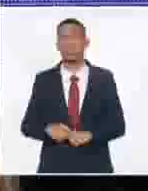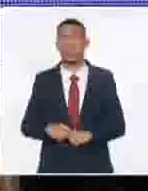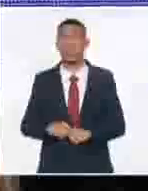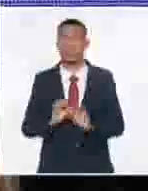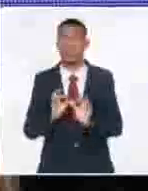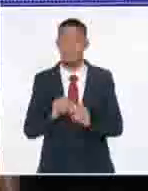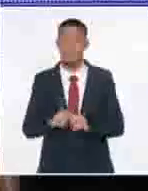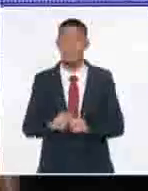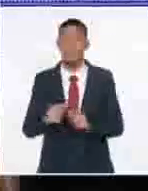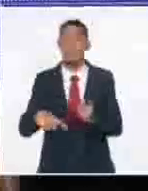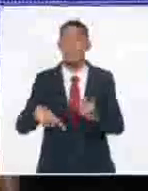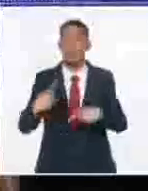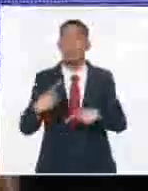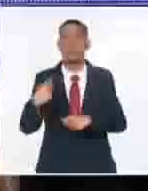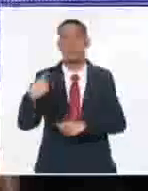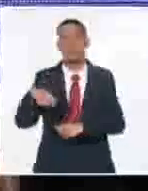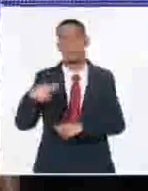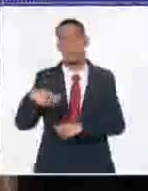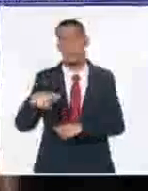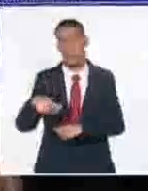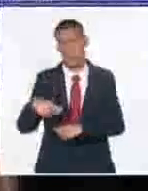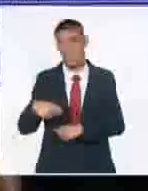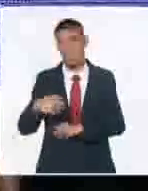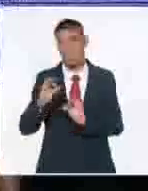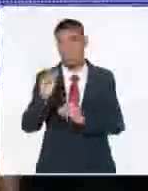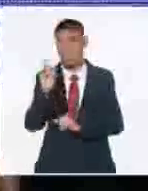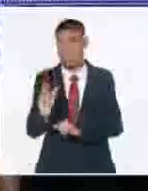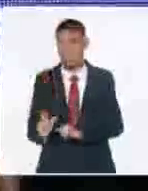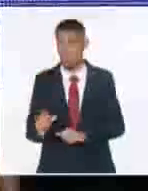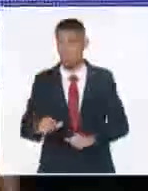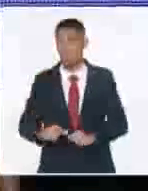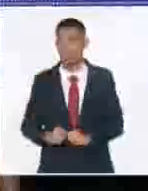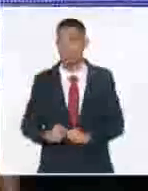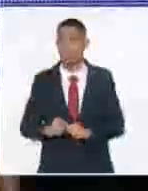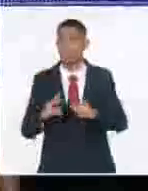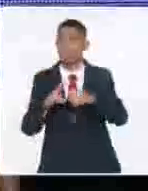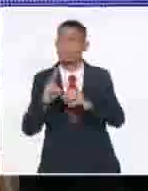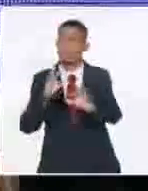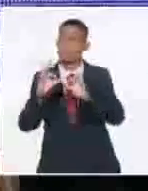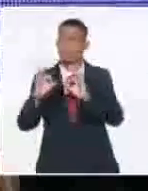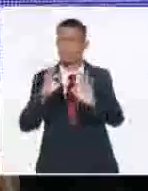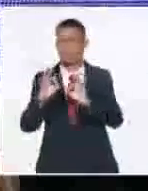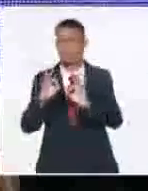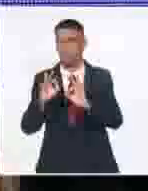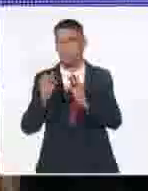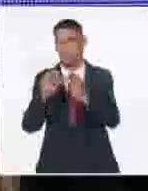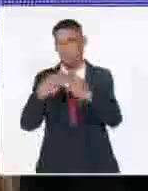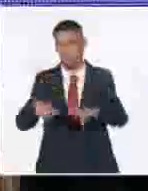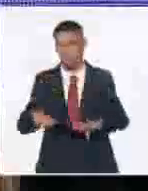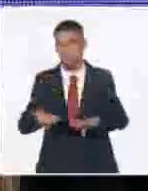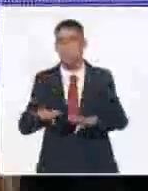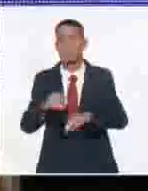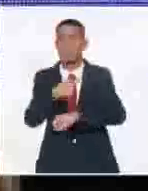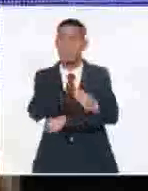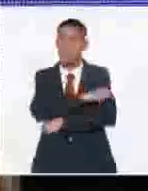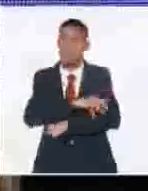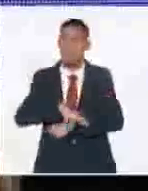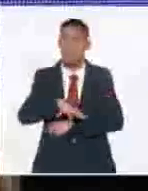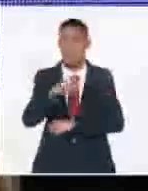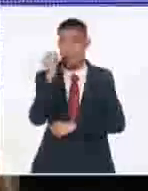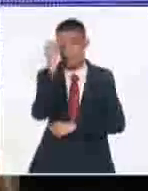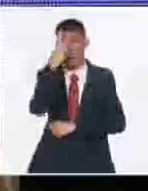sistemáticamente contra los derechos y la protección y la paz del pueblo